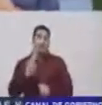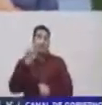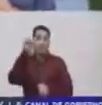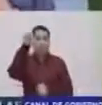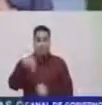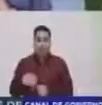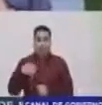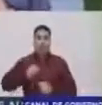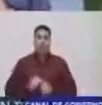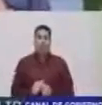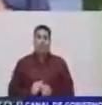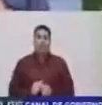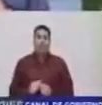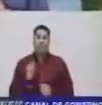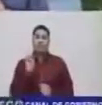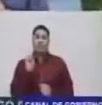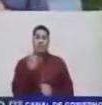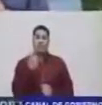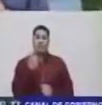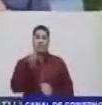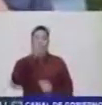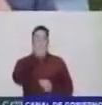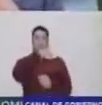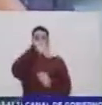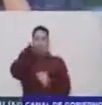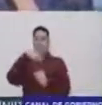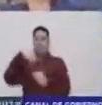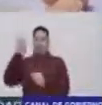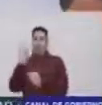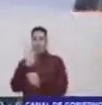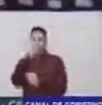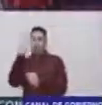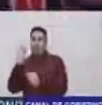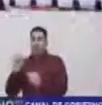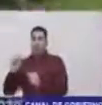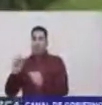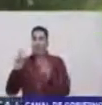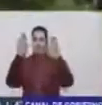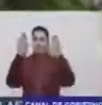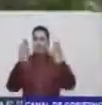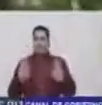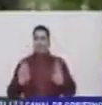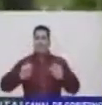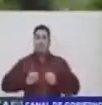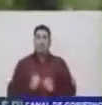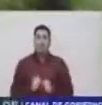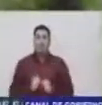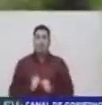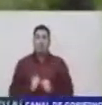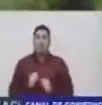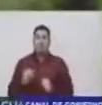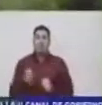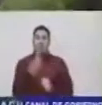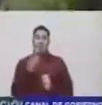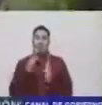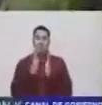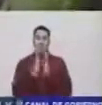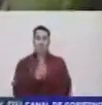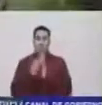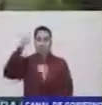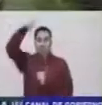como observamos en esta oportunidad, una de las pinturas de uno de los personajes o de